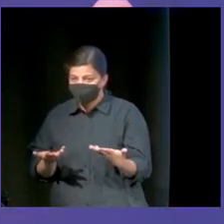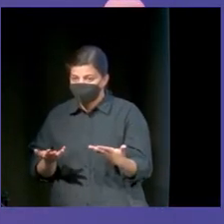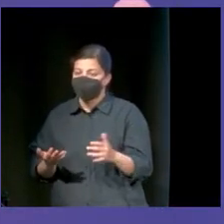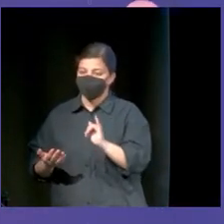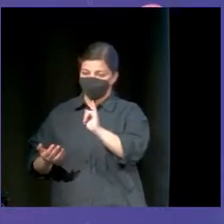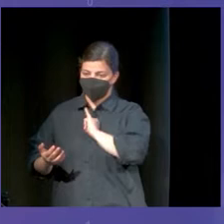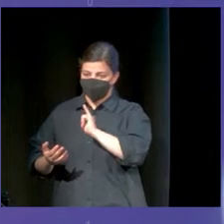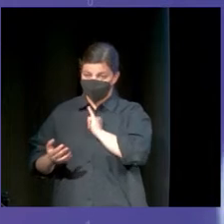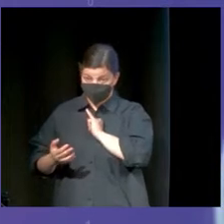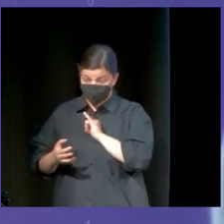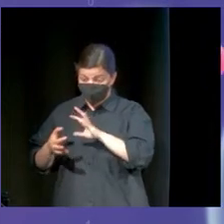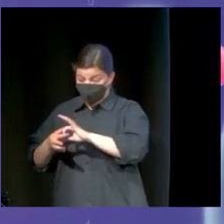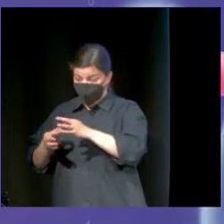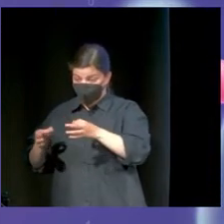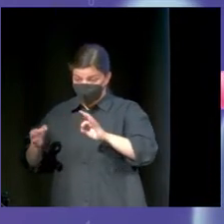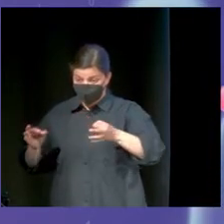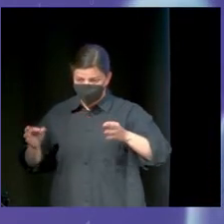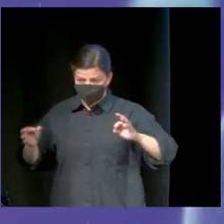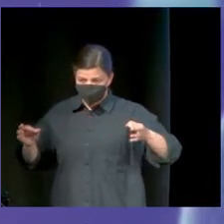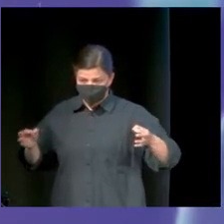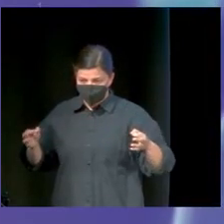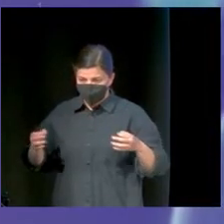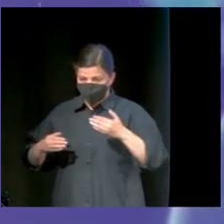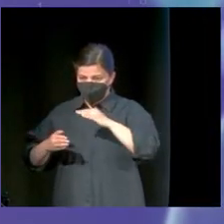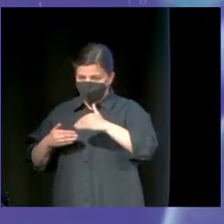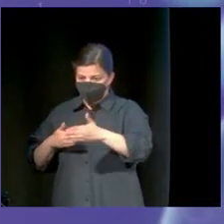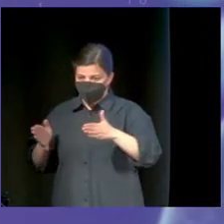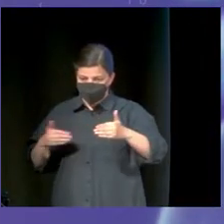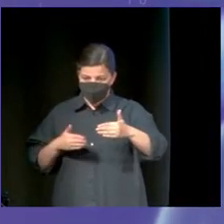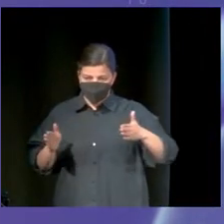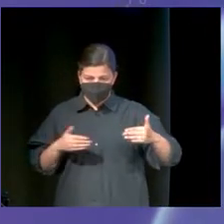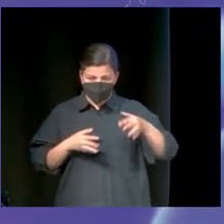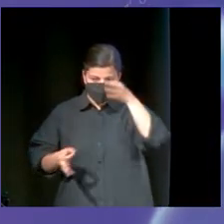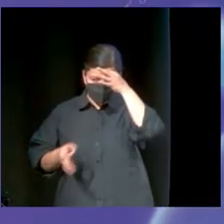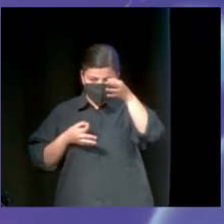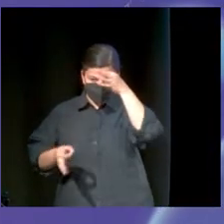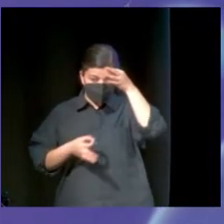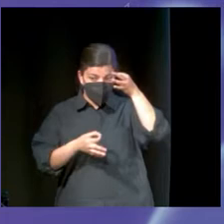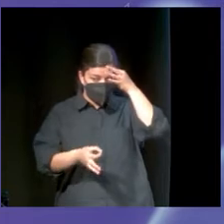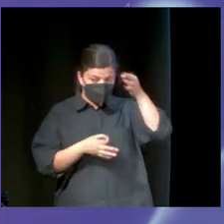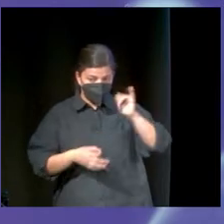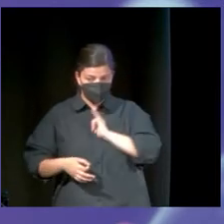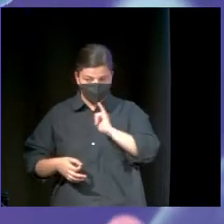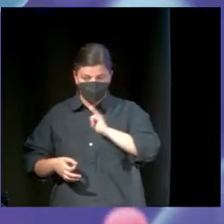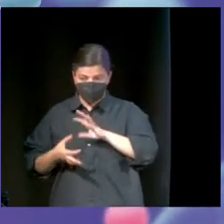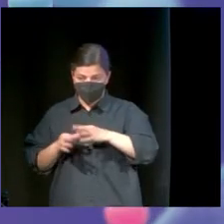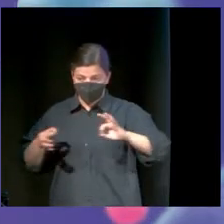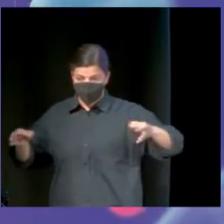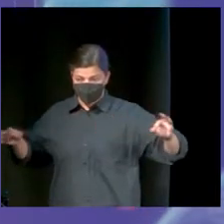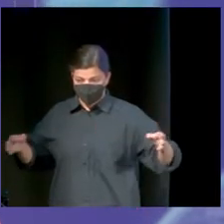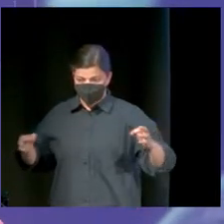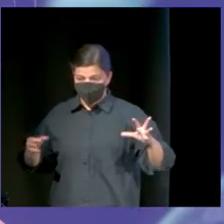identificador de una cadena de bloques vale eso es lo que va a identificar es lo que es el identificador de nuestro google et